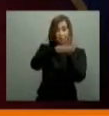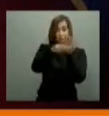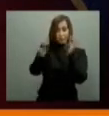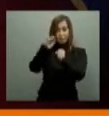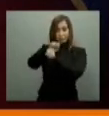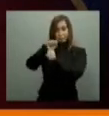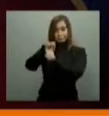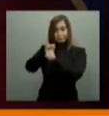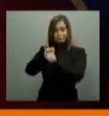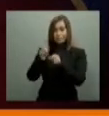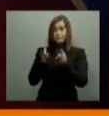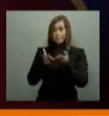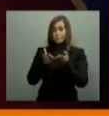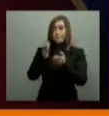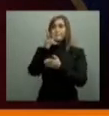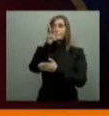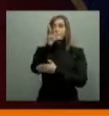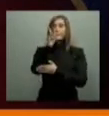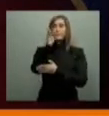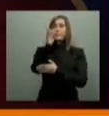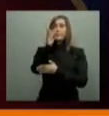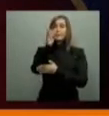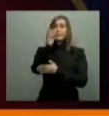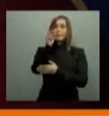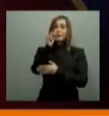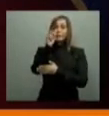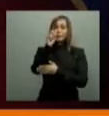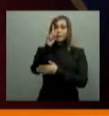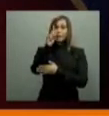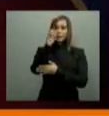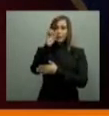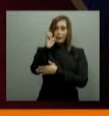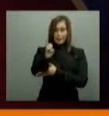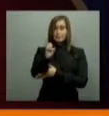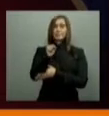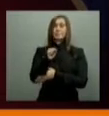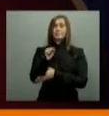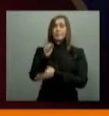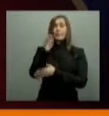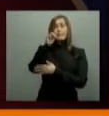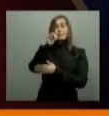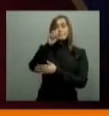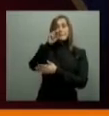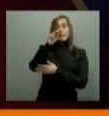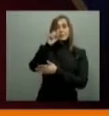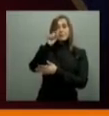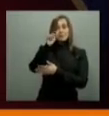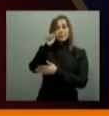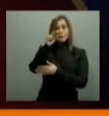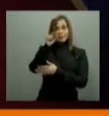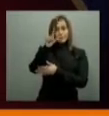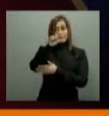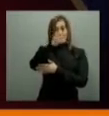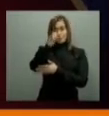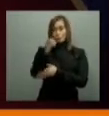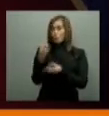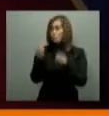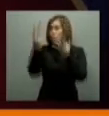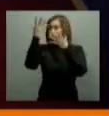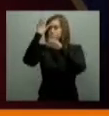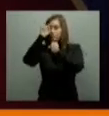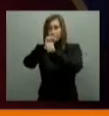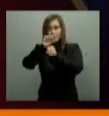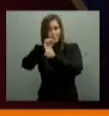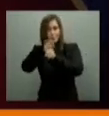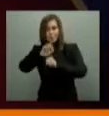en 12.600 millones la más alta de la historia dice que somos el principal destino de